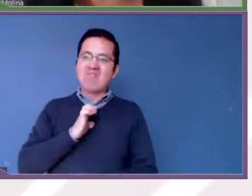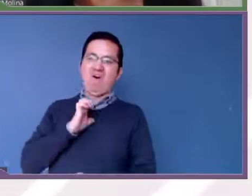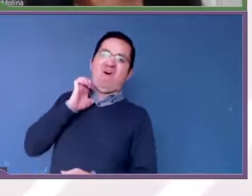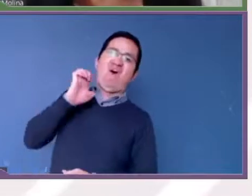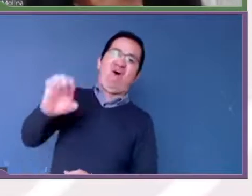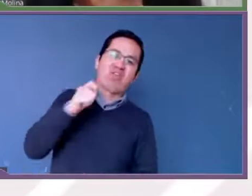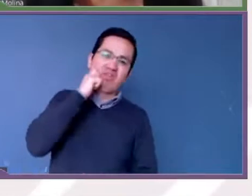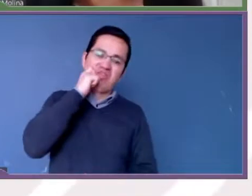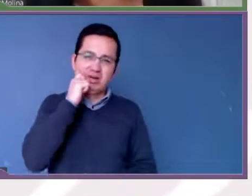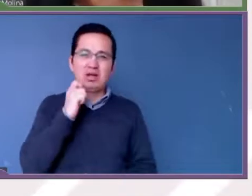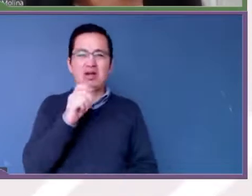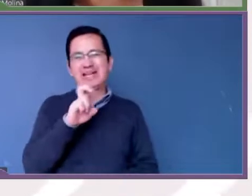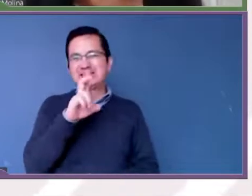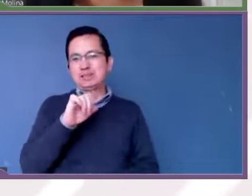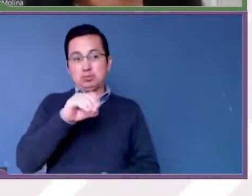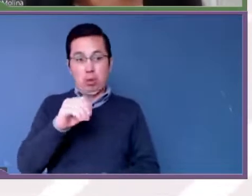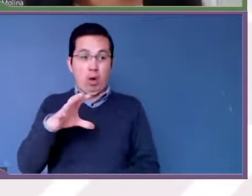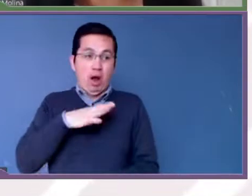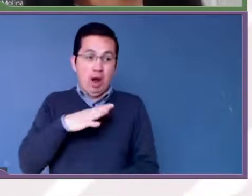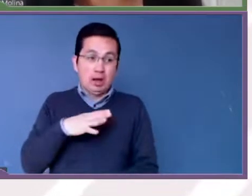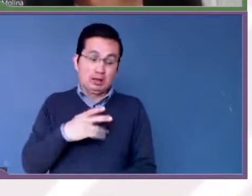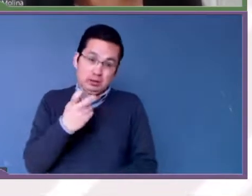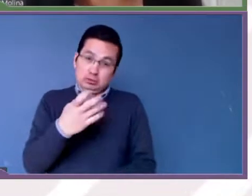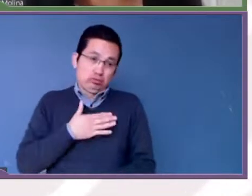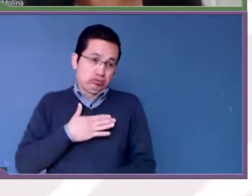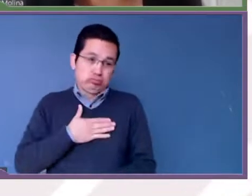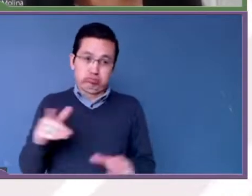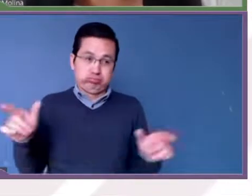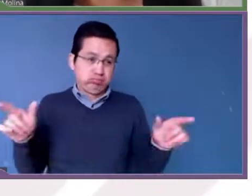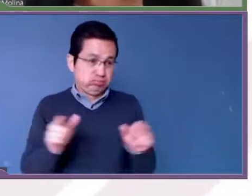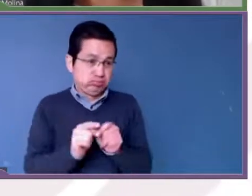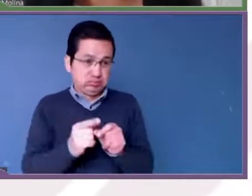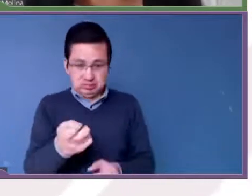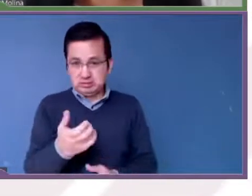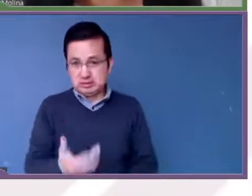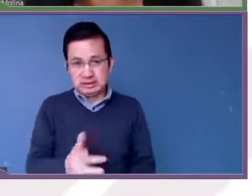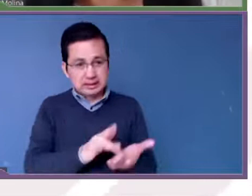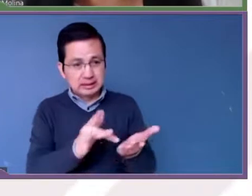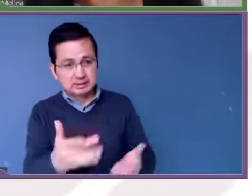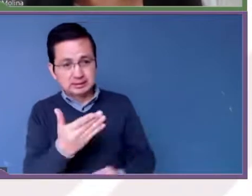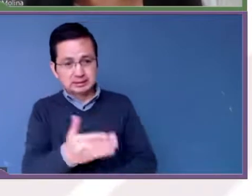creencias racista, etc. Entonces, pues yo lo dejaría ahí por ahora para las siguientes. Gracias.